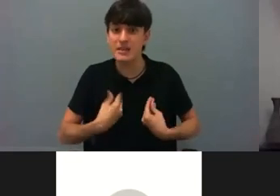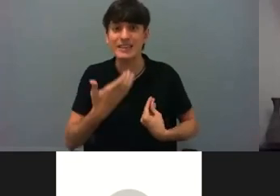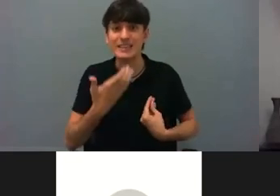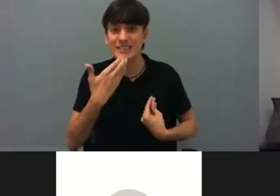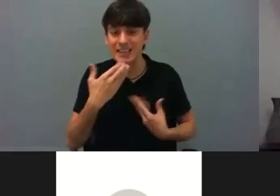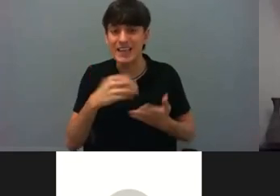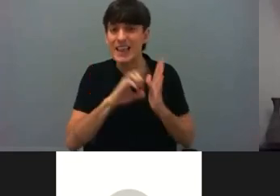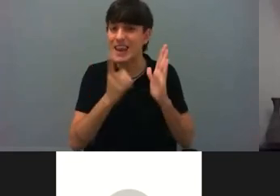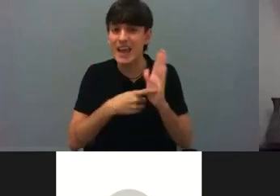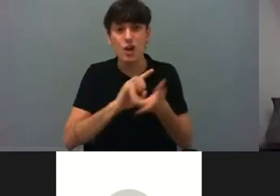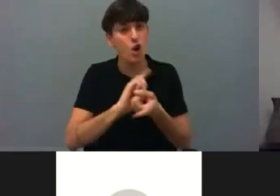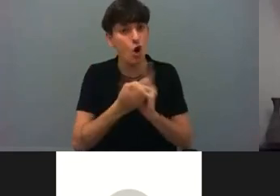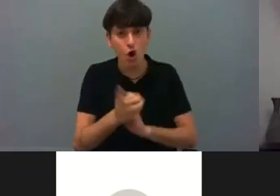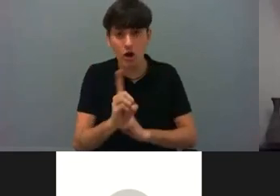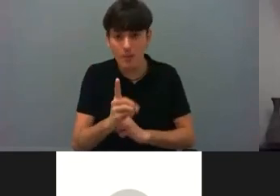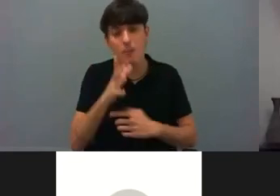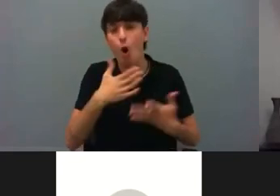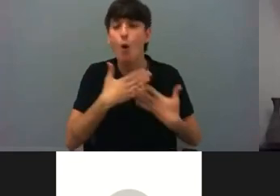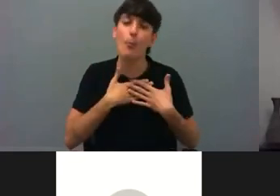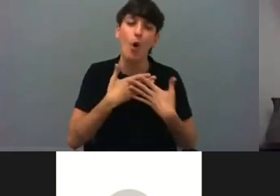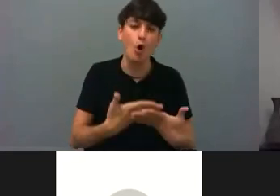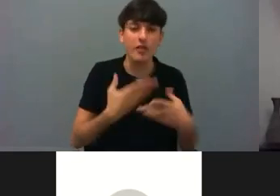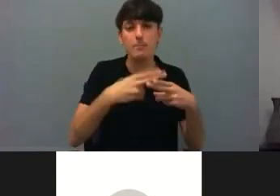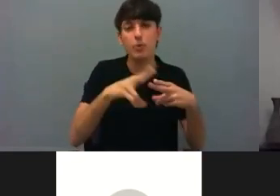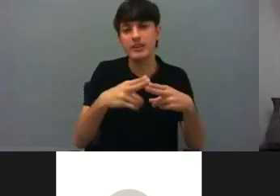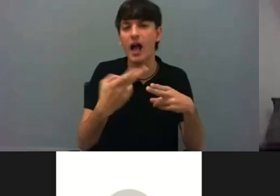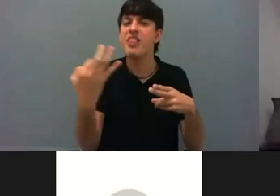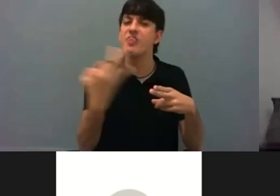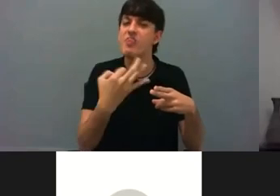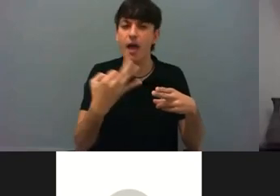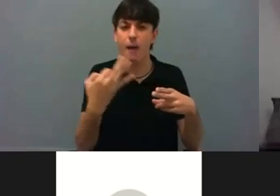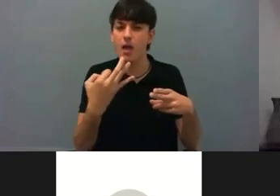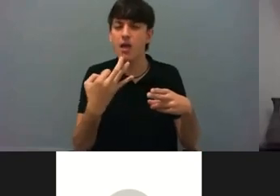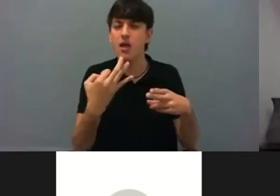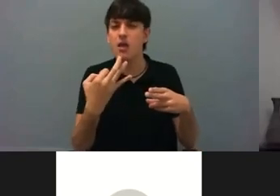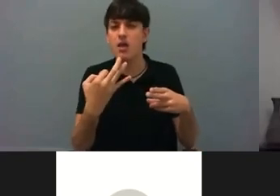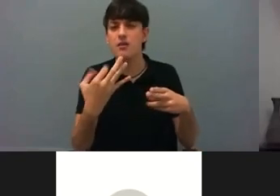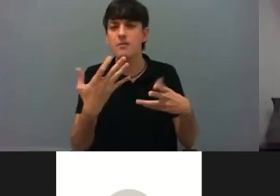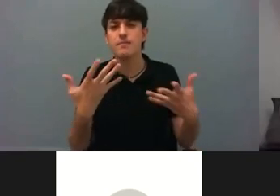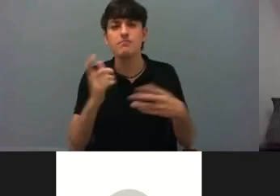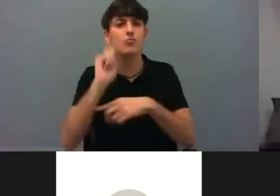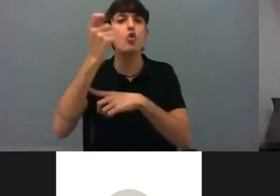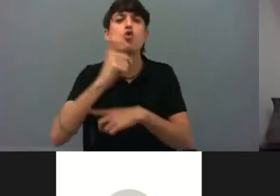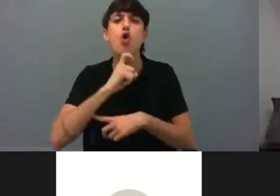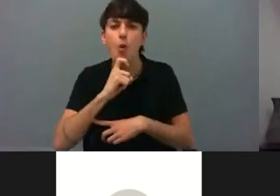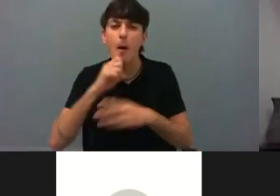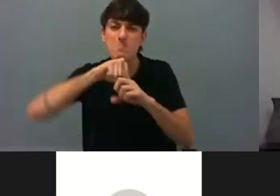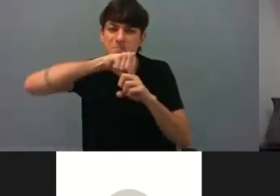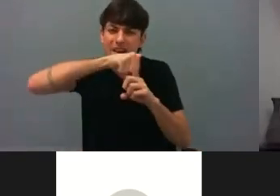cambien por voluntad política, pues tendremos que hacerlo y tendremos que conseguirlo por presión